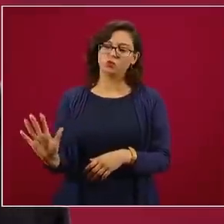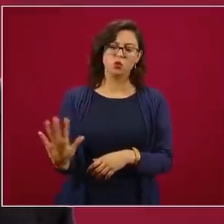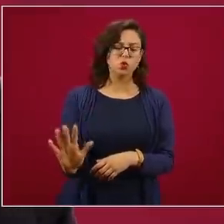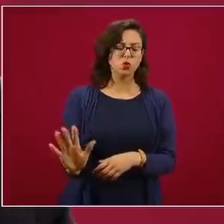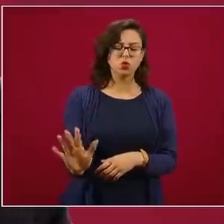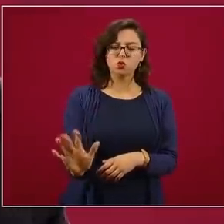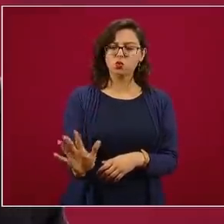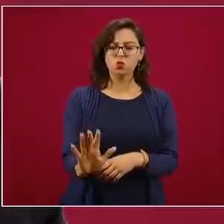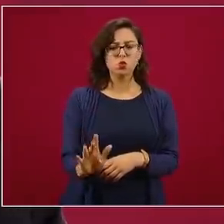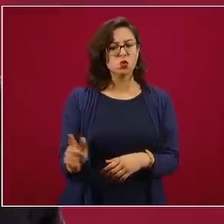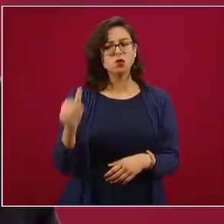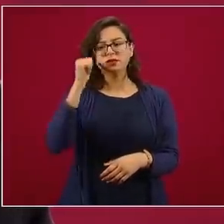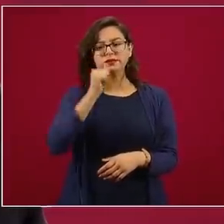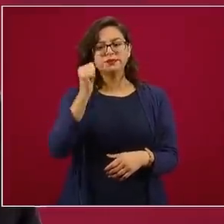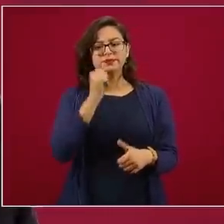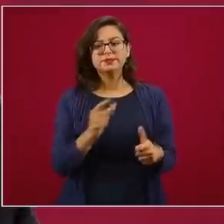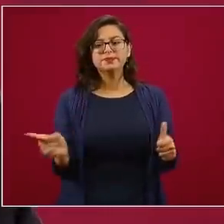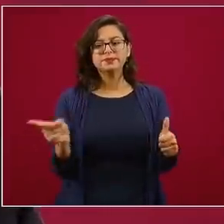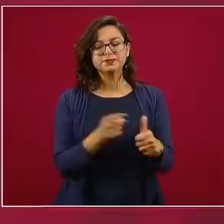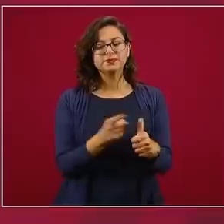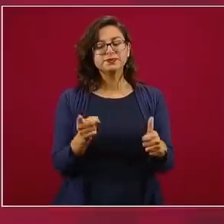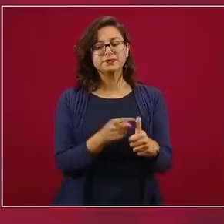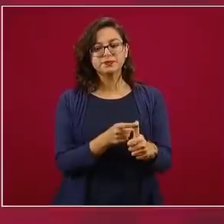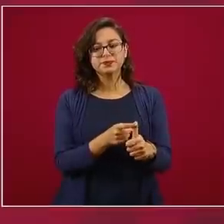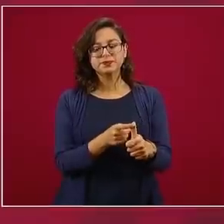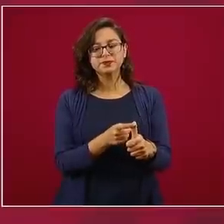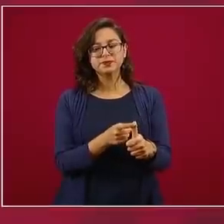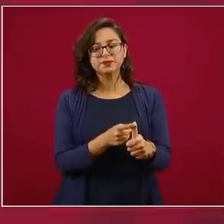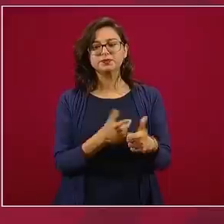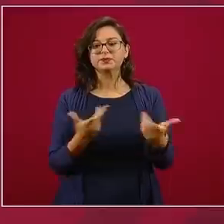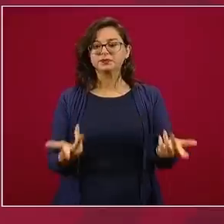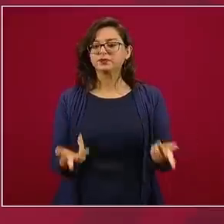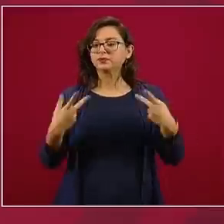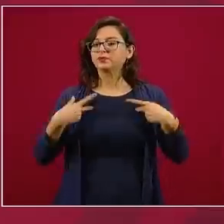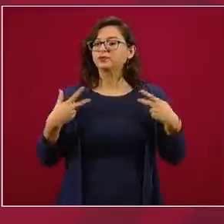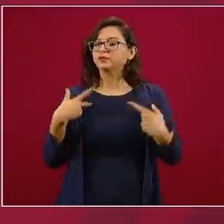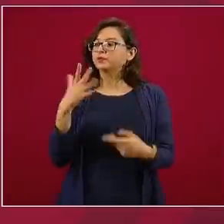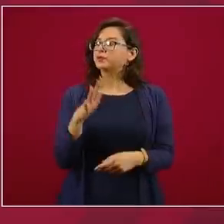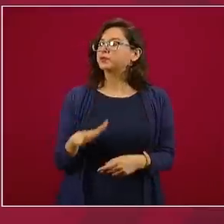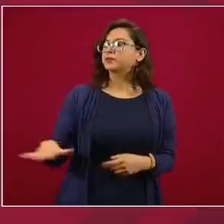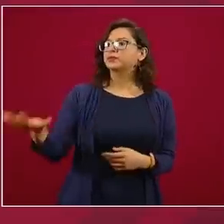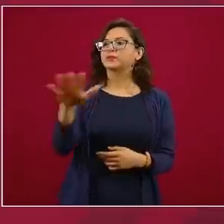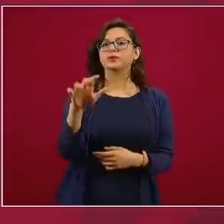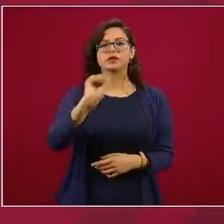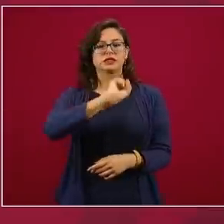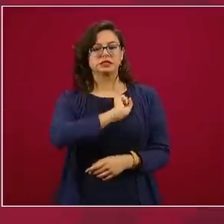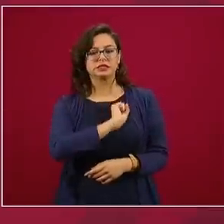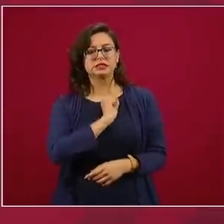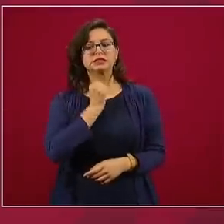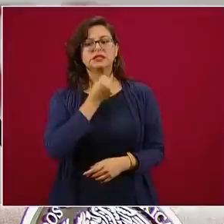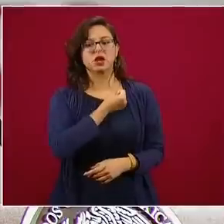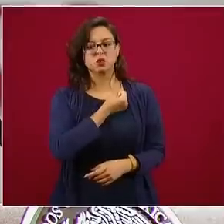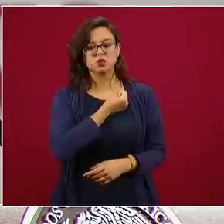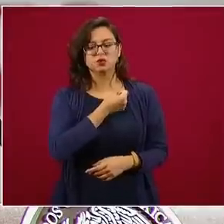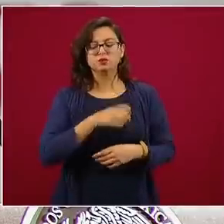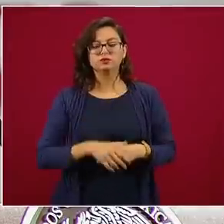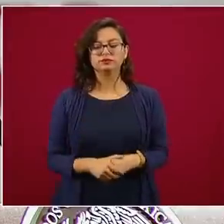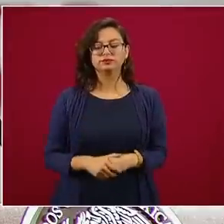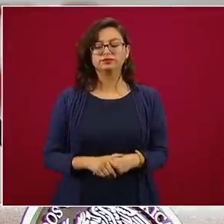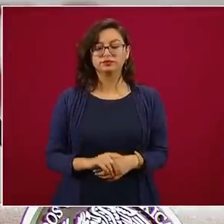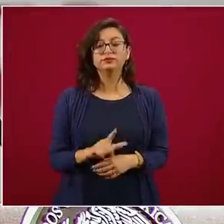poniendo por delante la salud pública. Luego, como ya aquí se